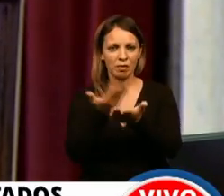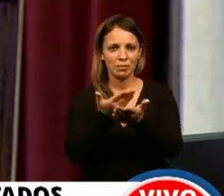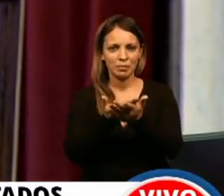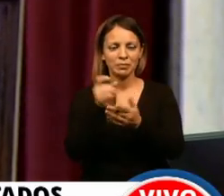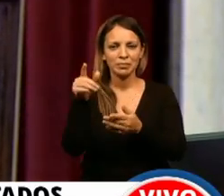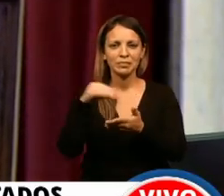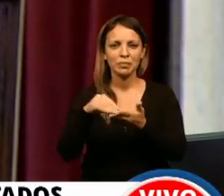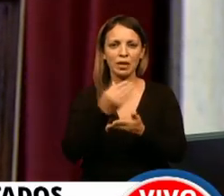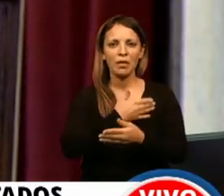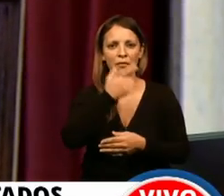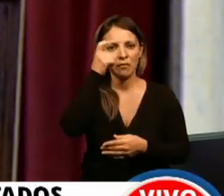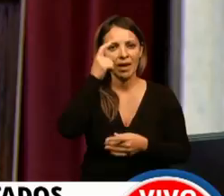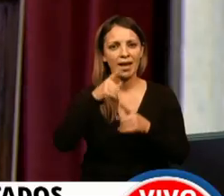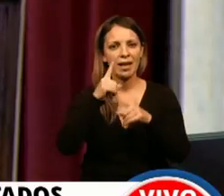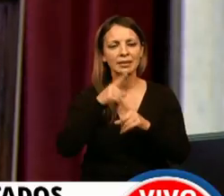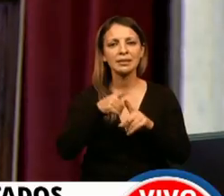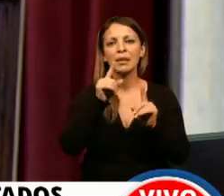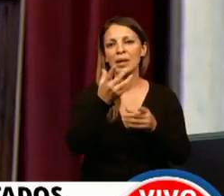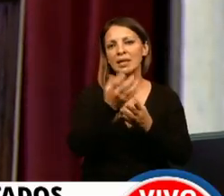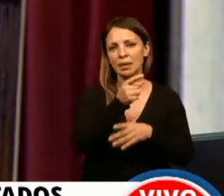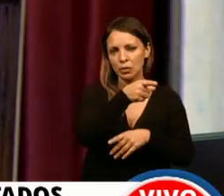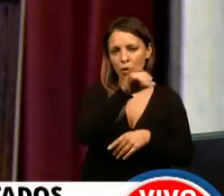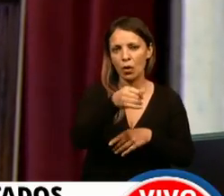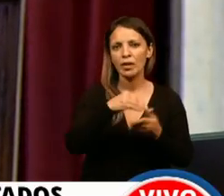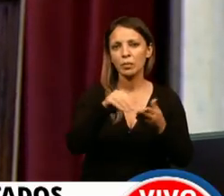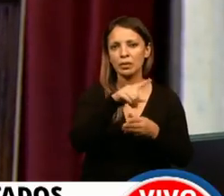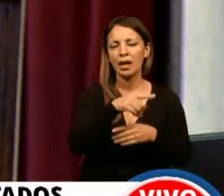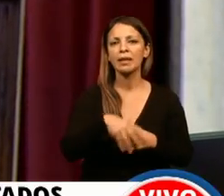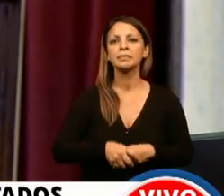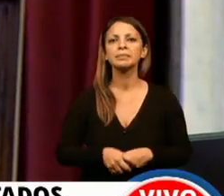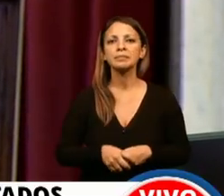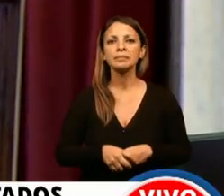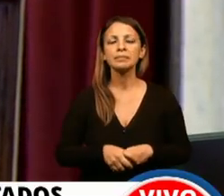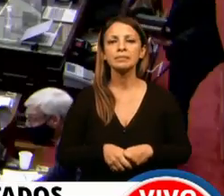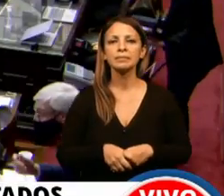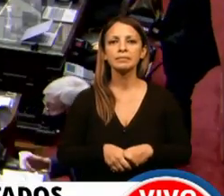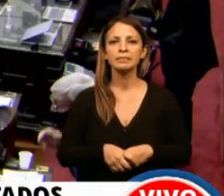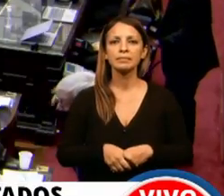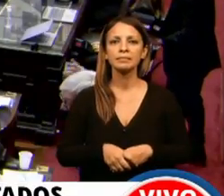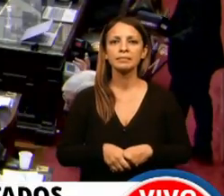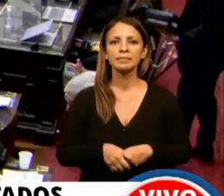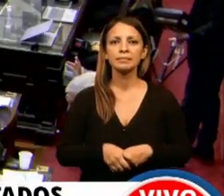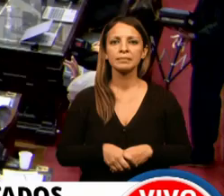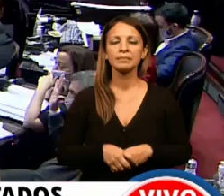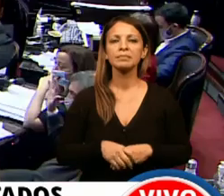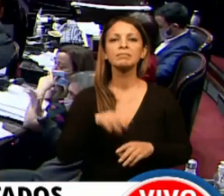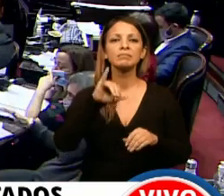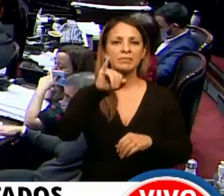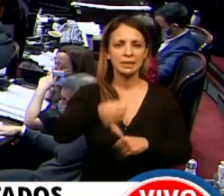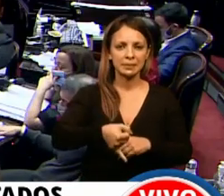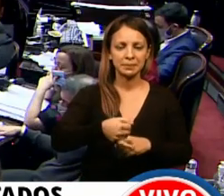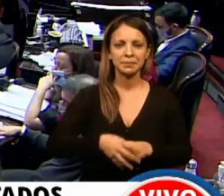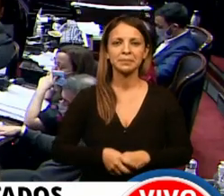diputado omar félix y aceptada por la miembro informante sírvase marcar su voto resulta